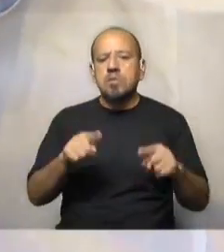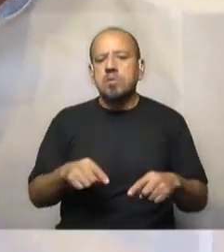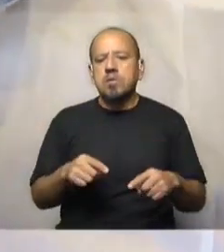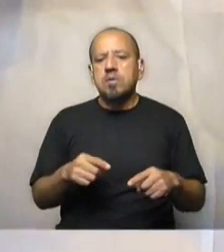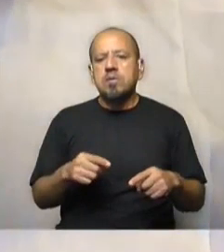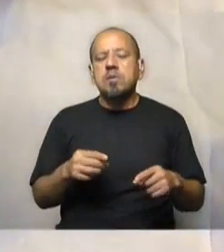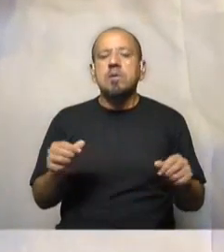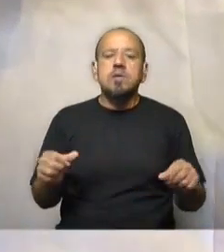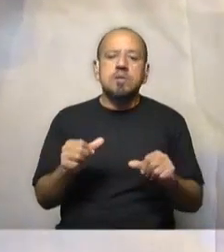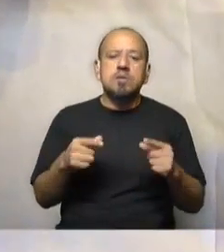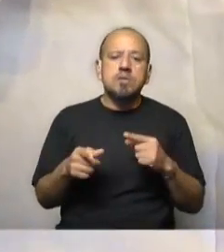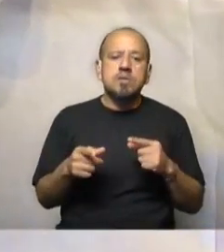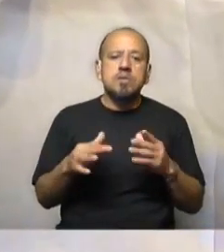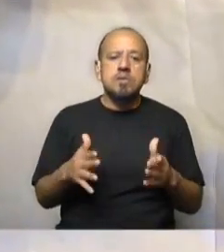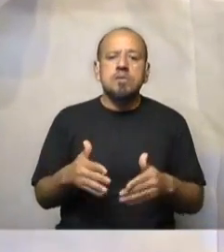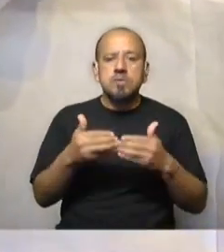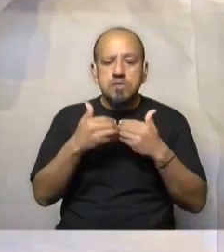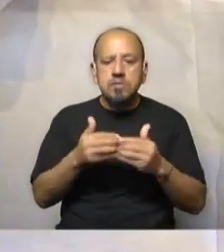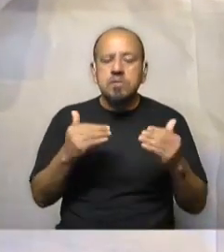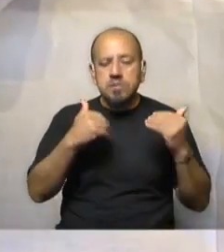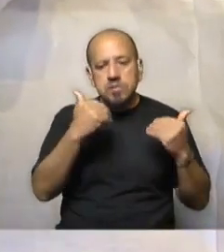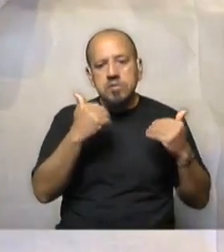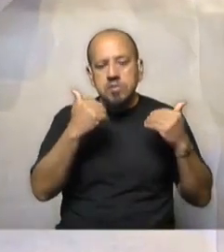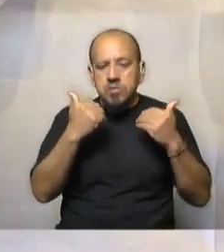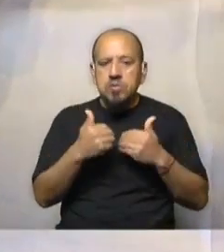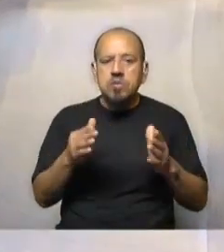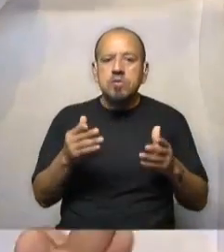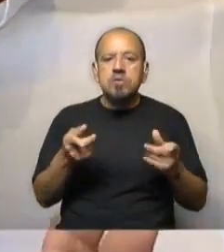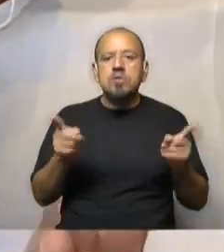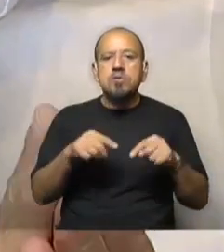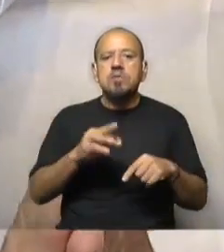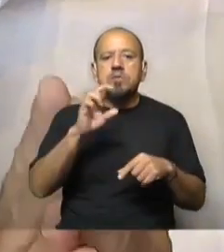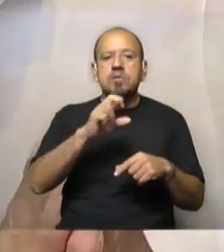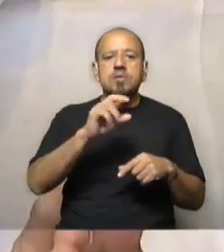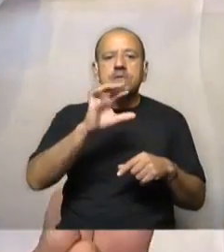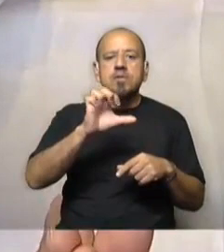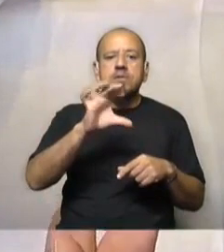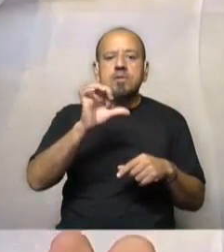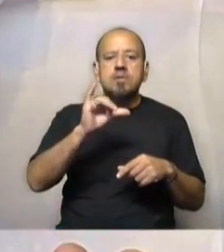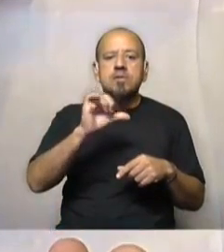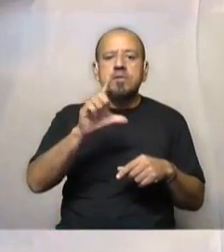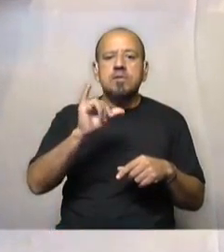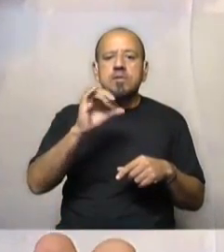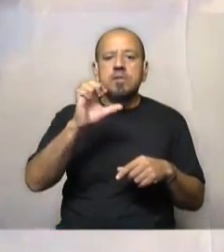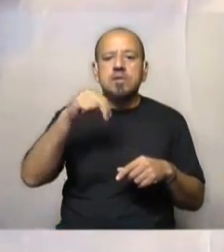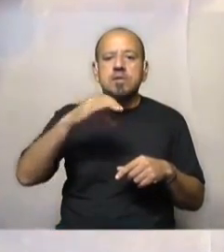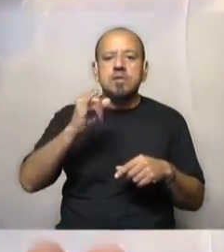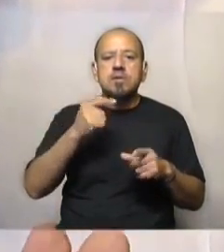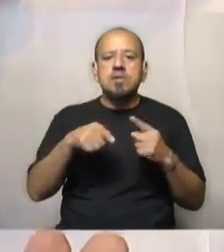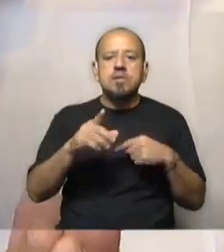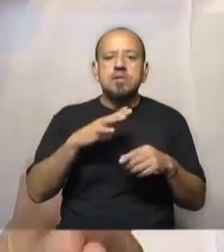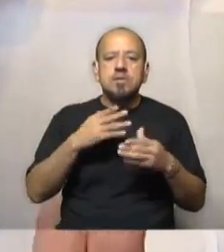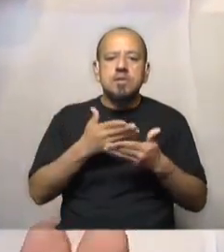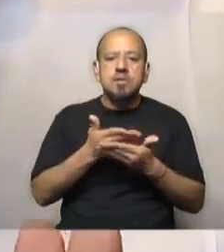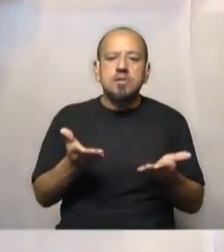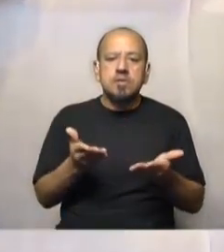reconstruir y empezar un proceso de resiliencia, que fue lo que hizo todo ese grupo de gente, que eran resilientes de vanguardia avant